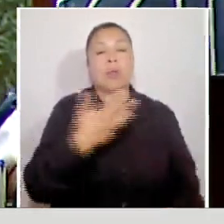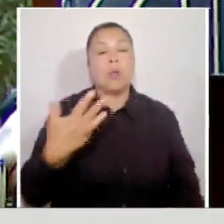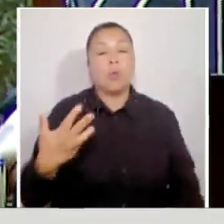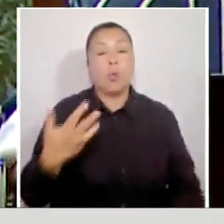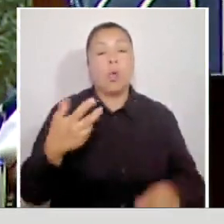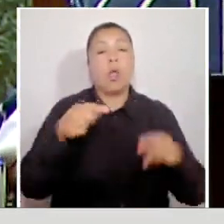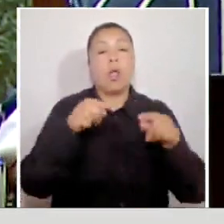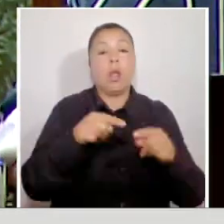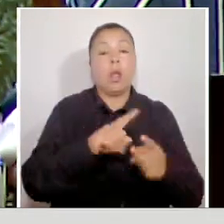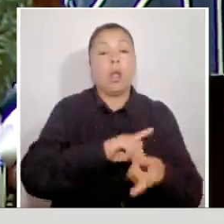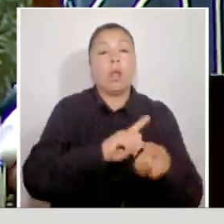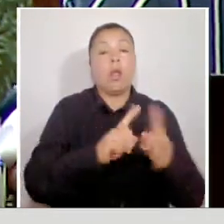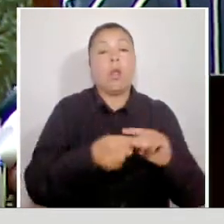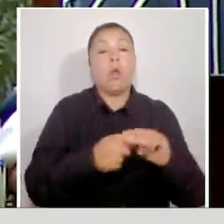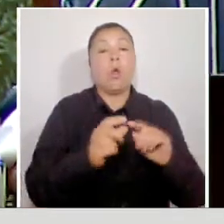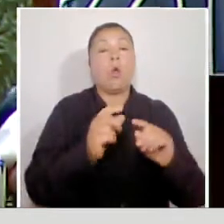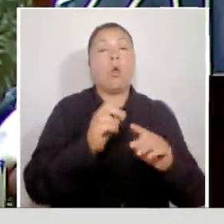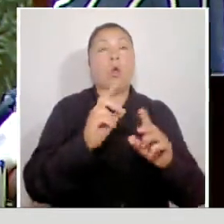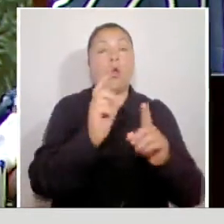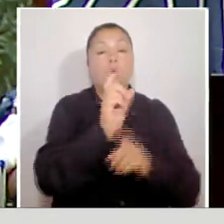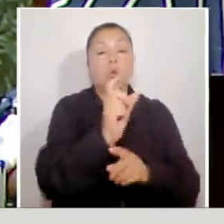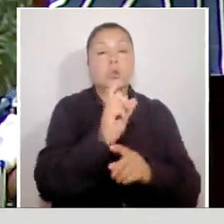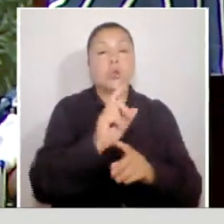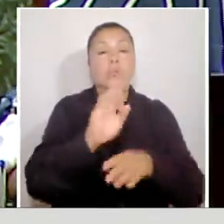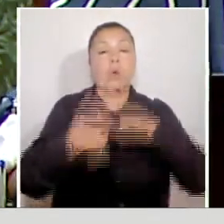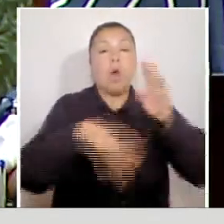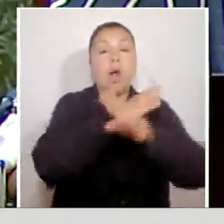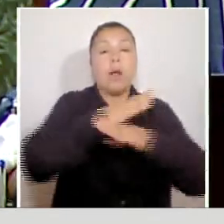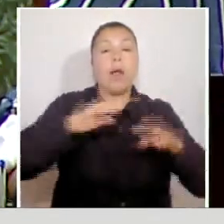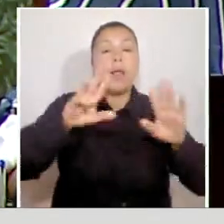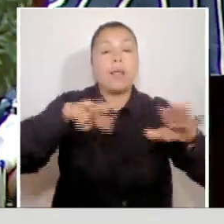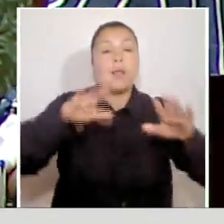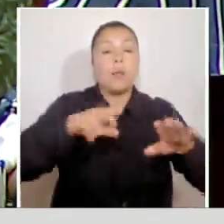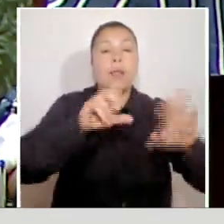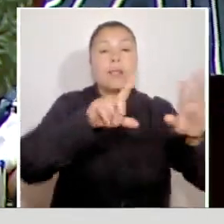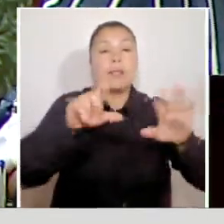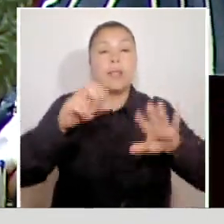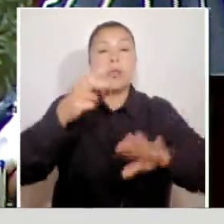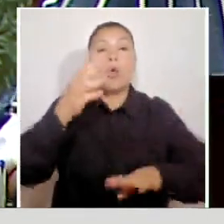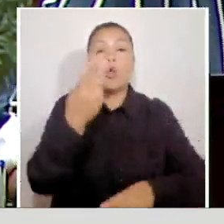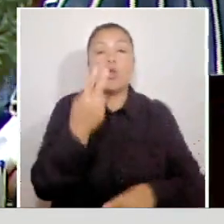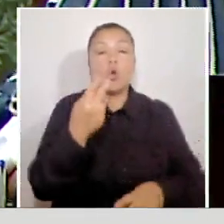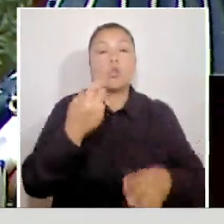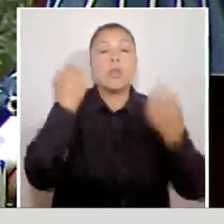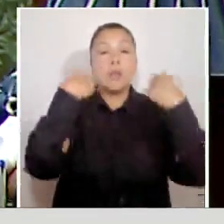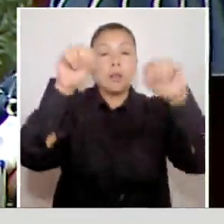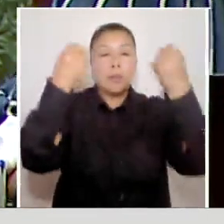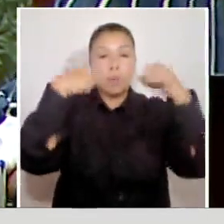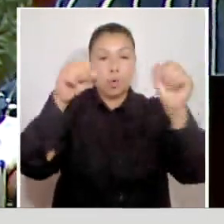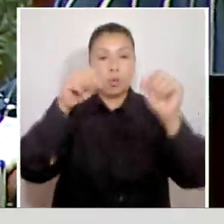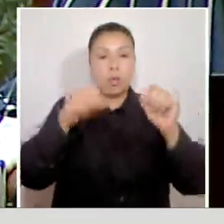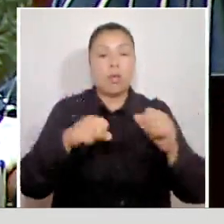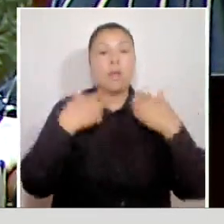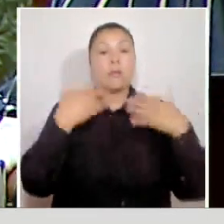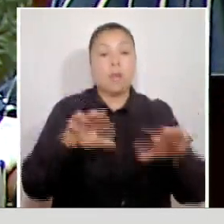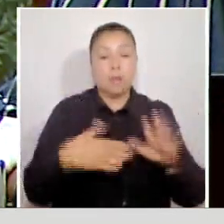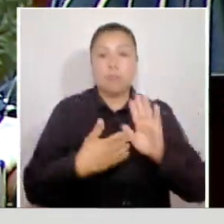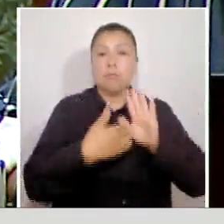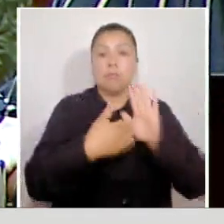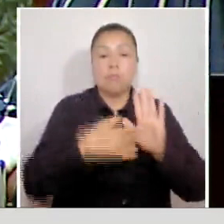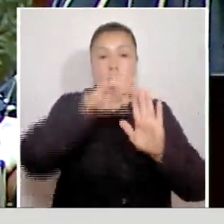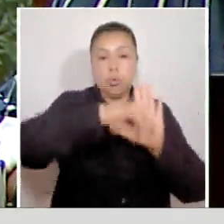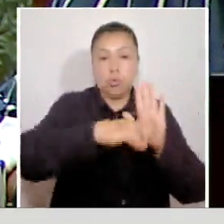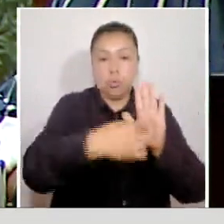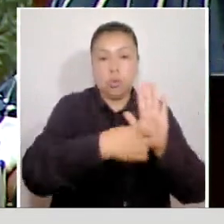incorpora el concepto de artes marciales en la ley número 19712 del deporte Cabe hacer presente que el proyecto trata